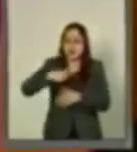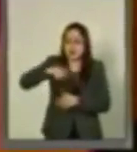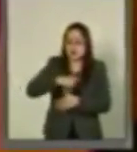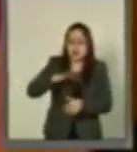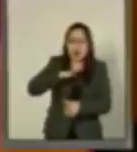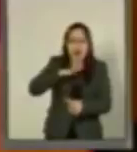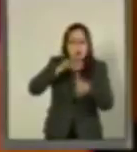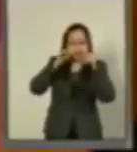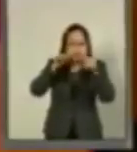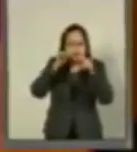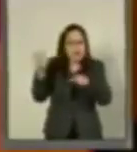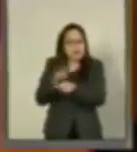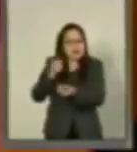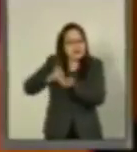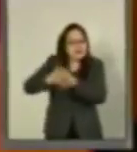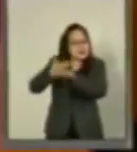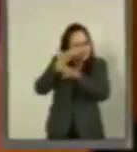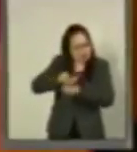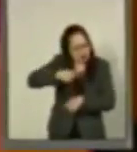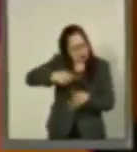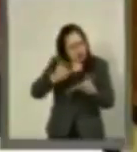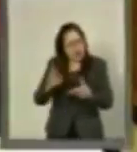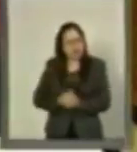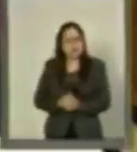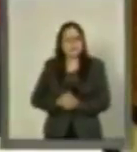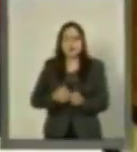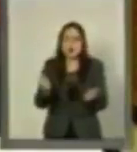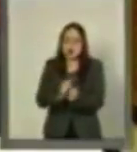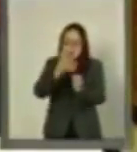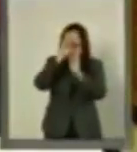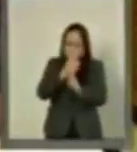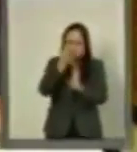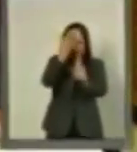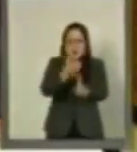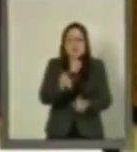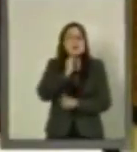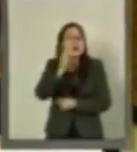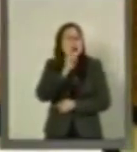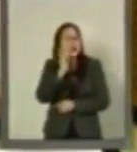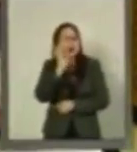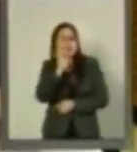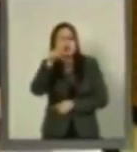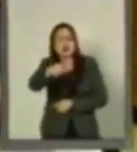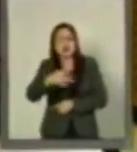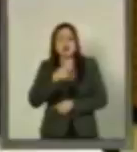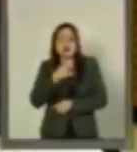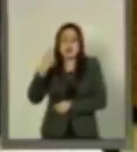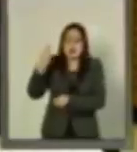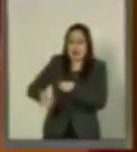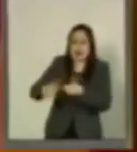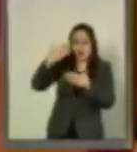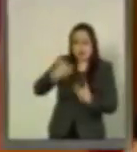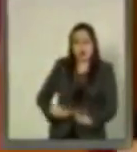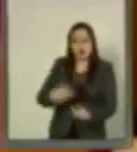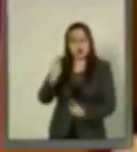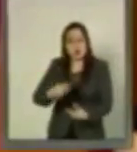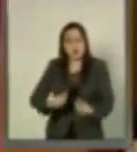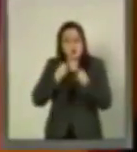dando seguimiento con las entidades. Y por último, senadora, con todo respeto, si usted siente que está en riesgo,